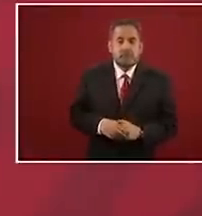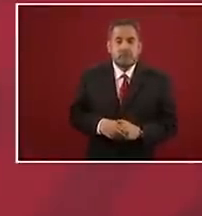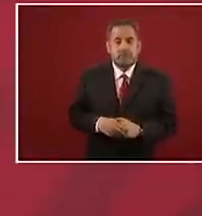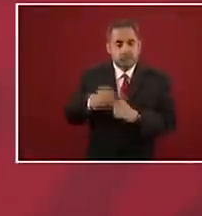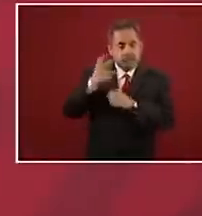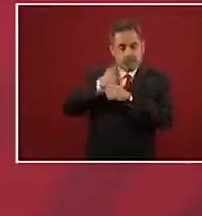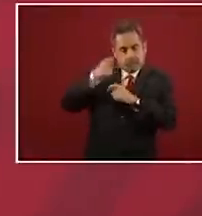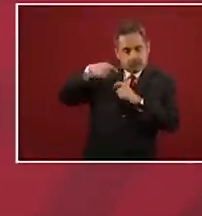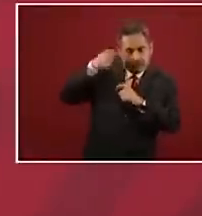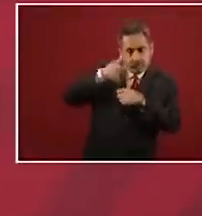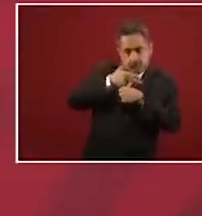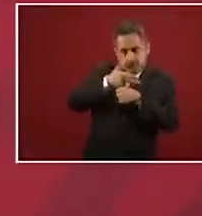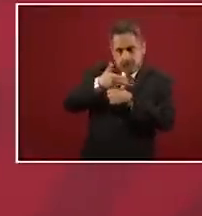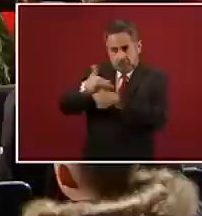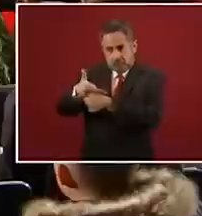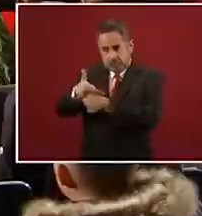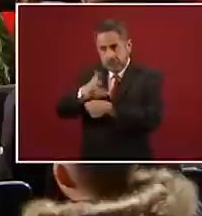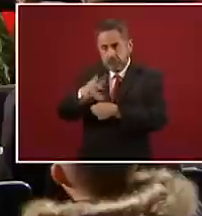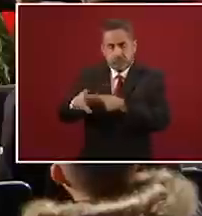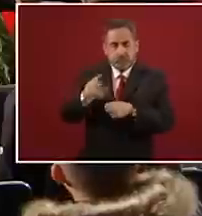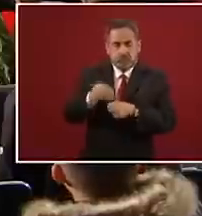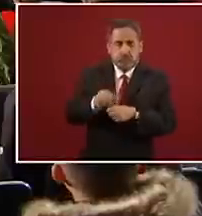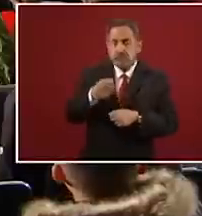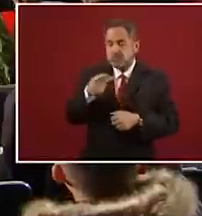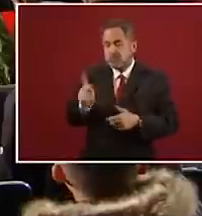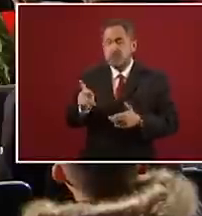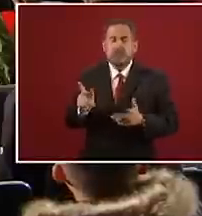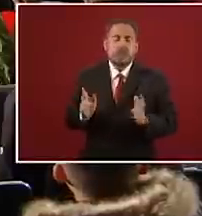grabado todo, pero